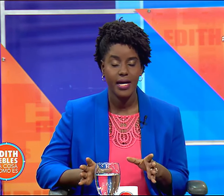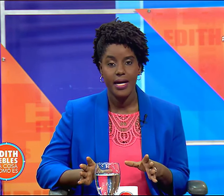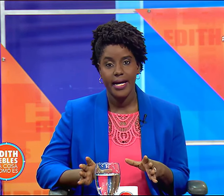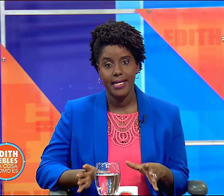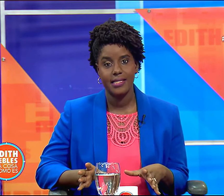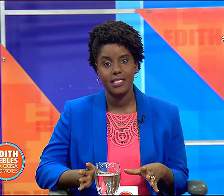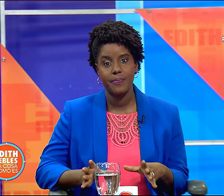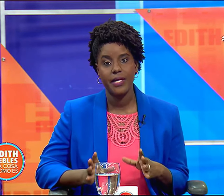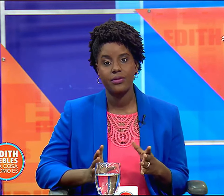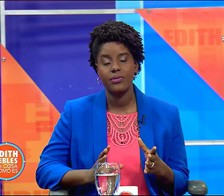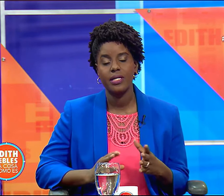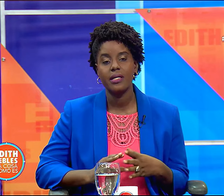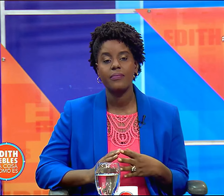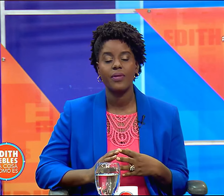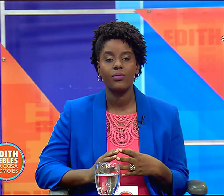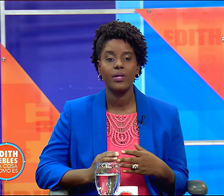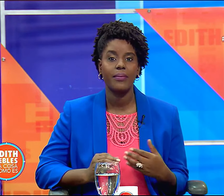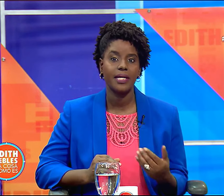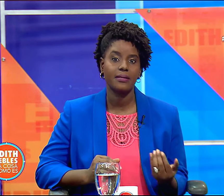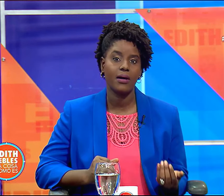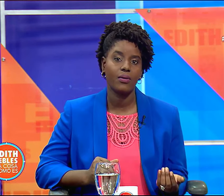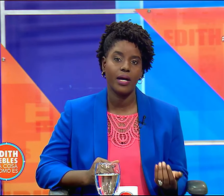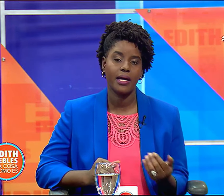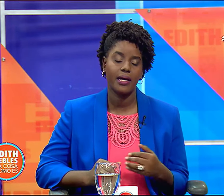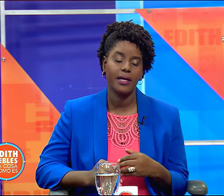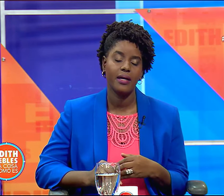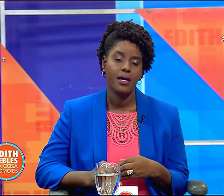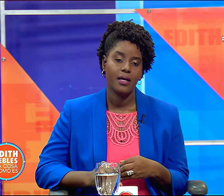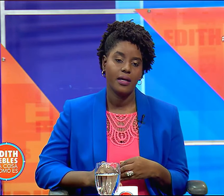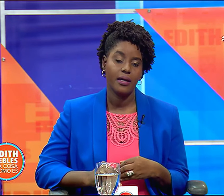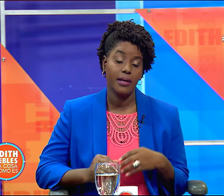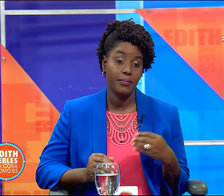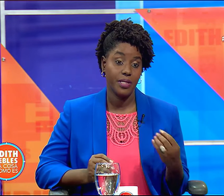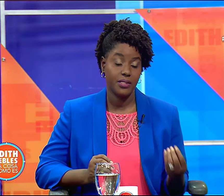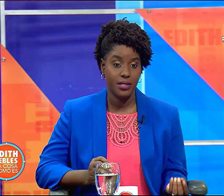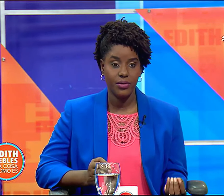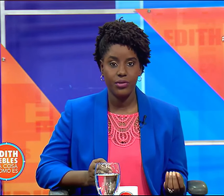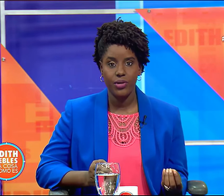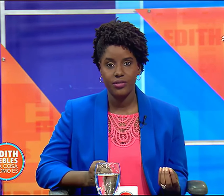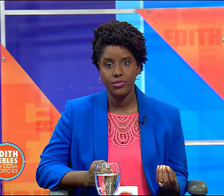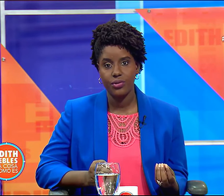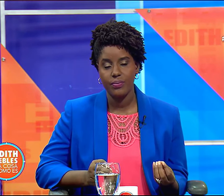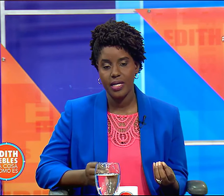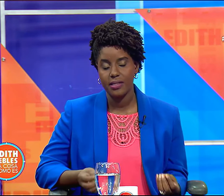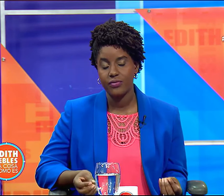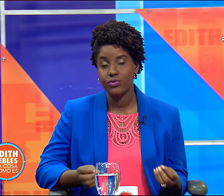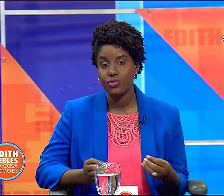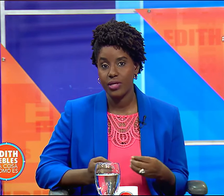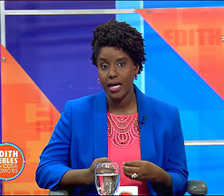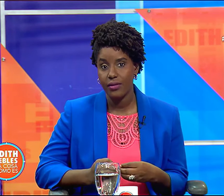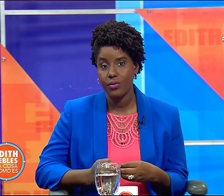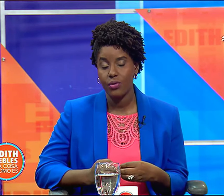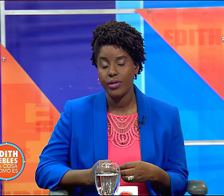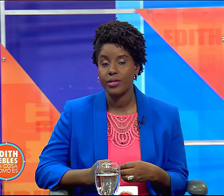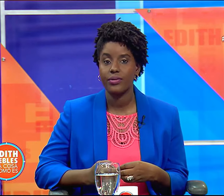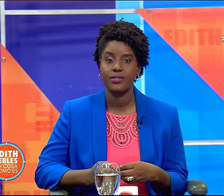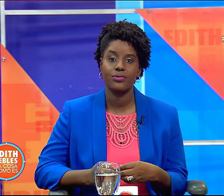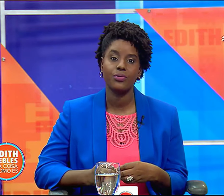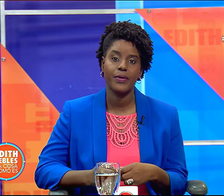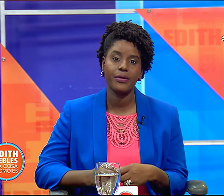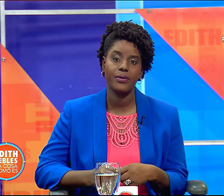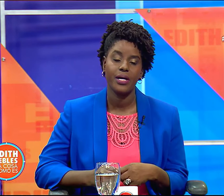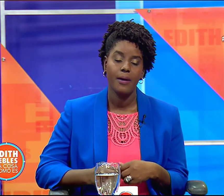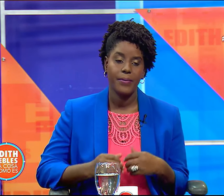enfoque en este aspecto, y una vez ahora que el Ministerio de Educación va a ser fusionado con